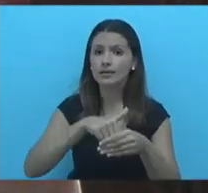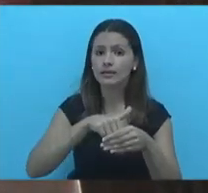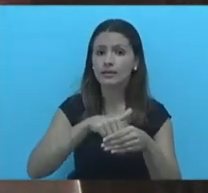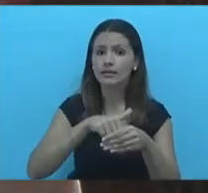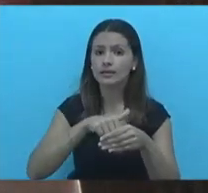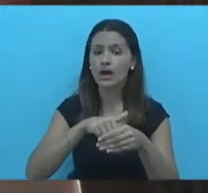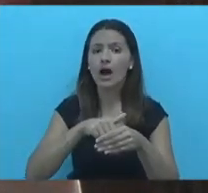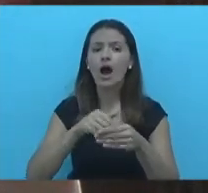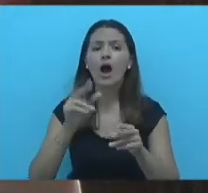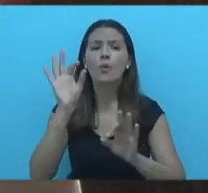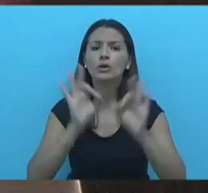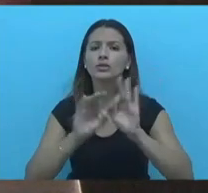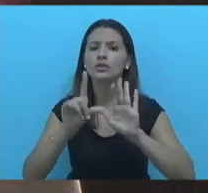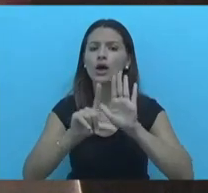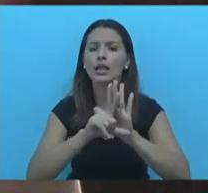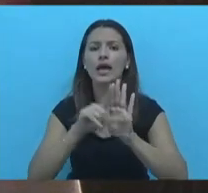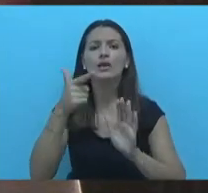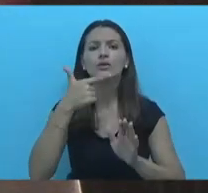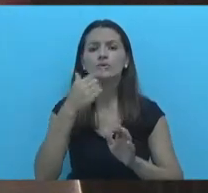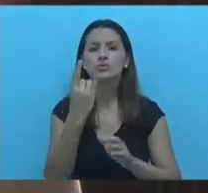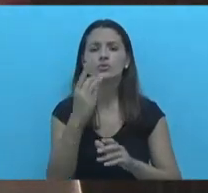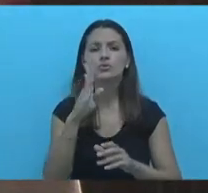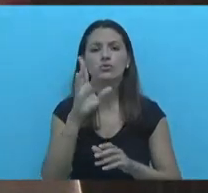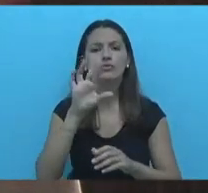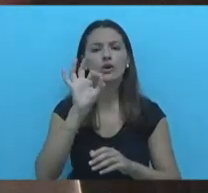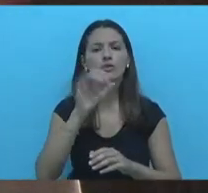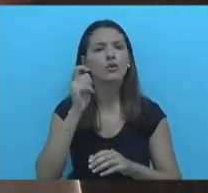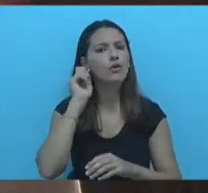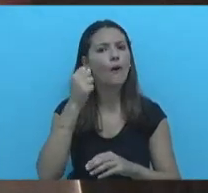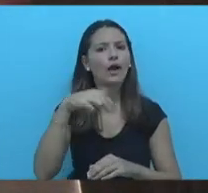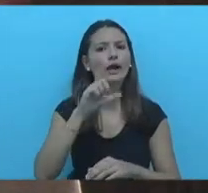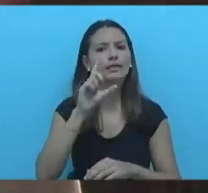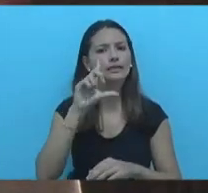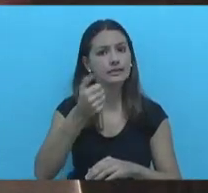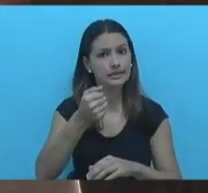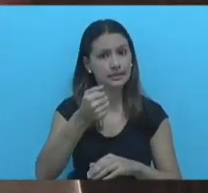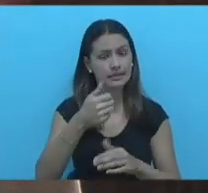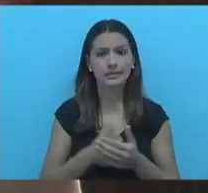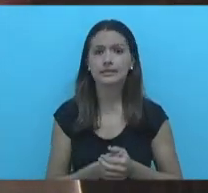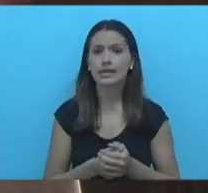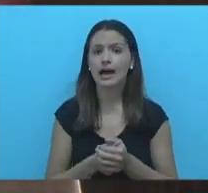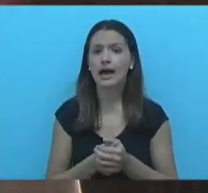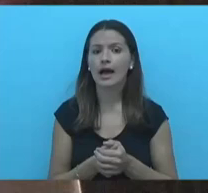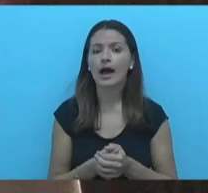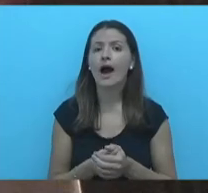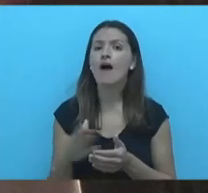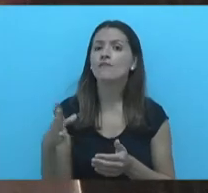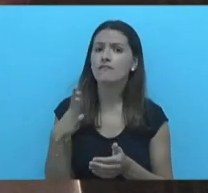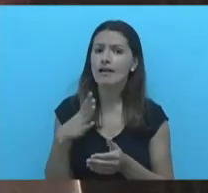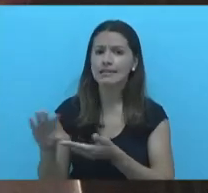expediente 31.611, que ya obtuvo media sanción de esta Cámara y que está para ser tratado todavía en el